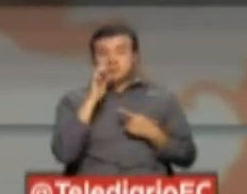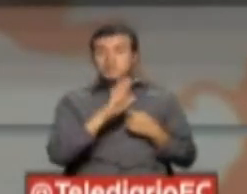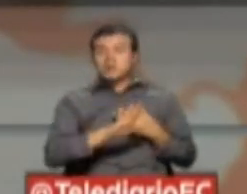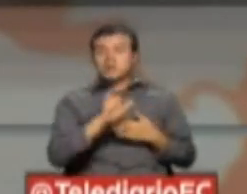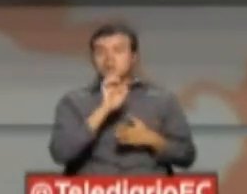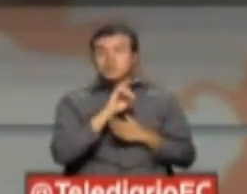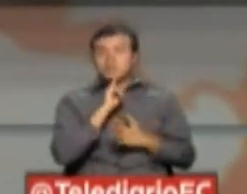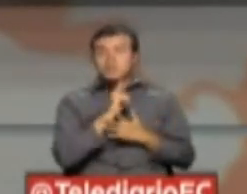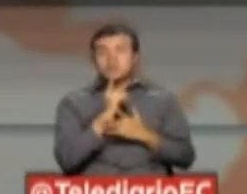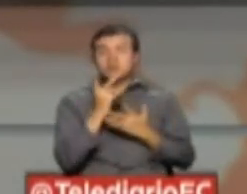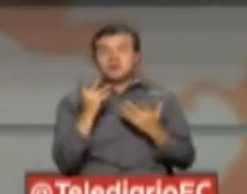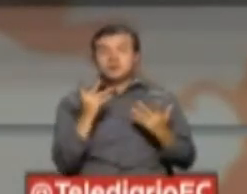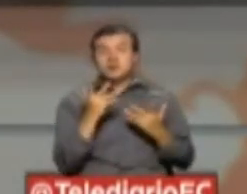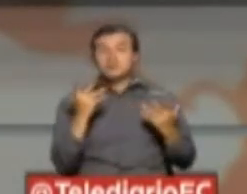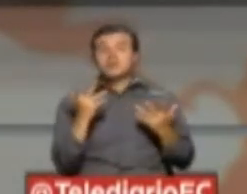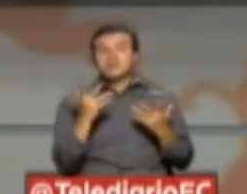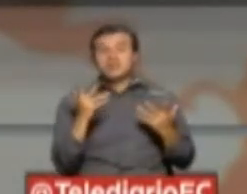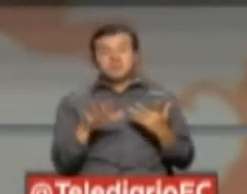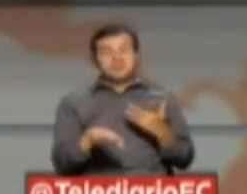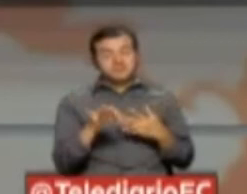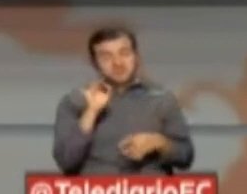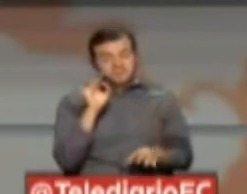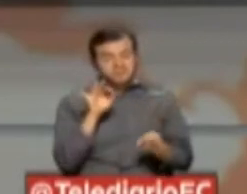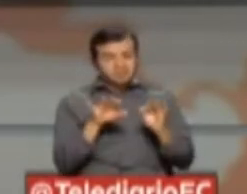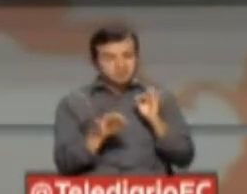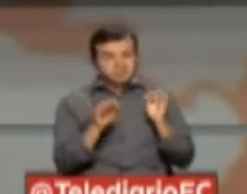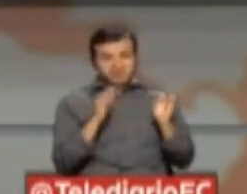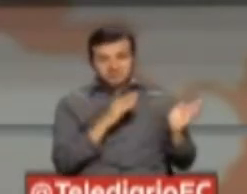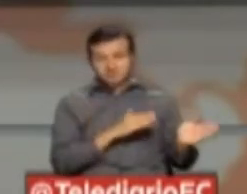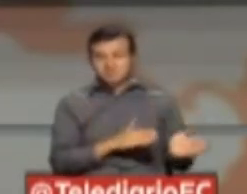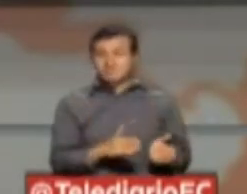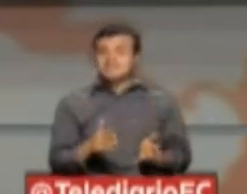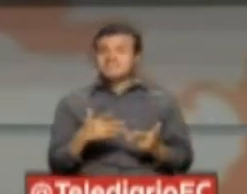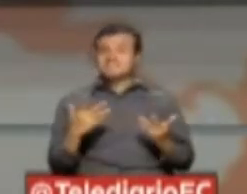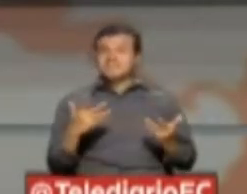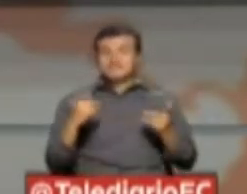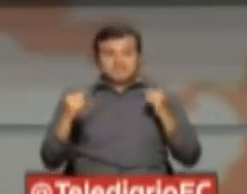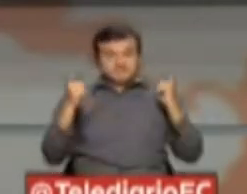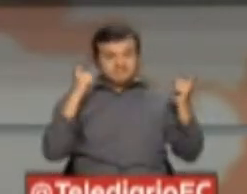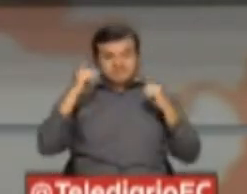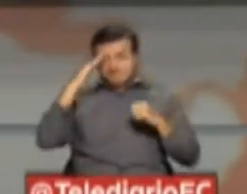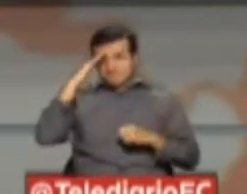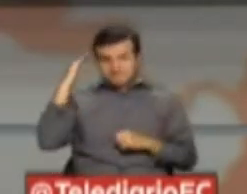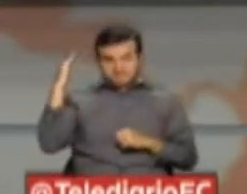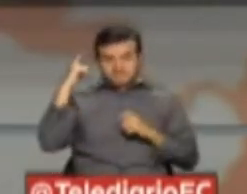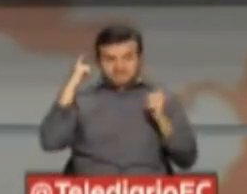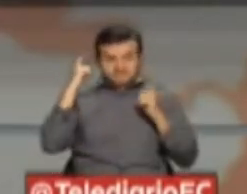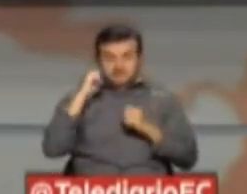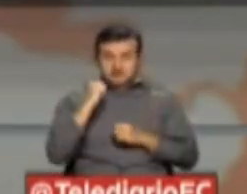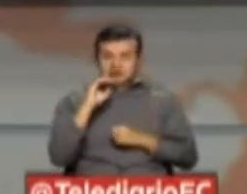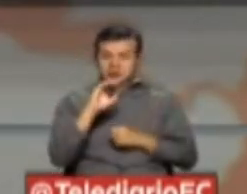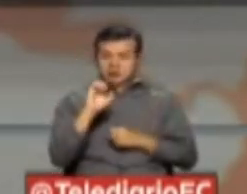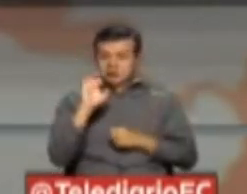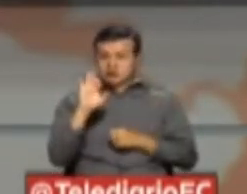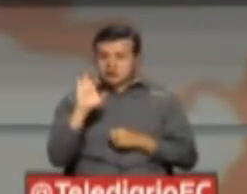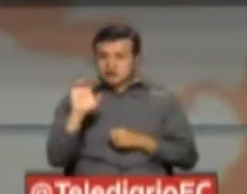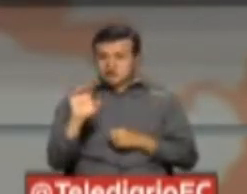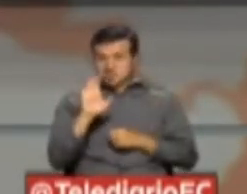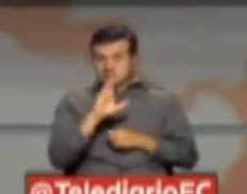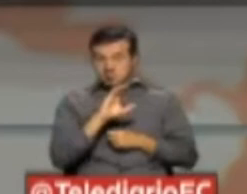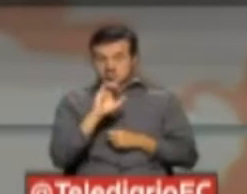está bien seleccionado o segmentado para el control de la policía y para el control del aceite y